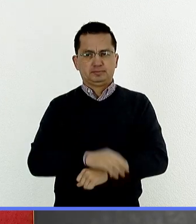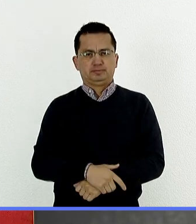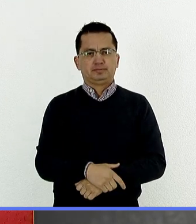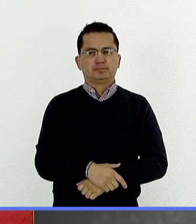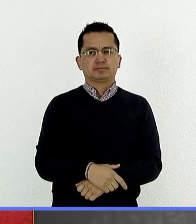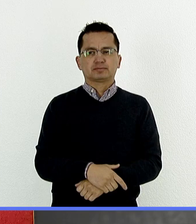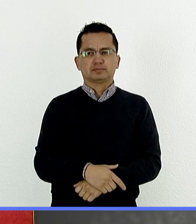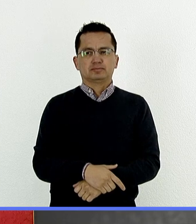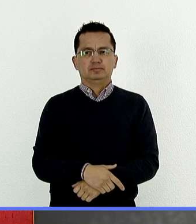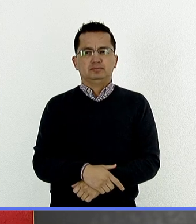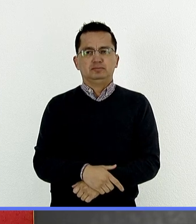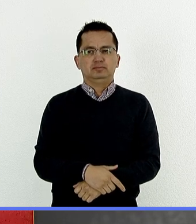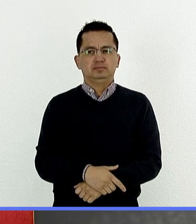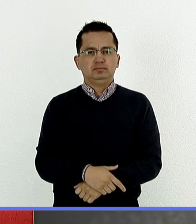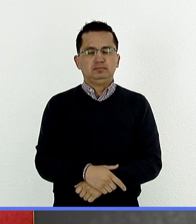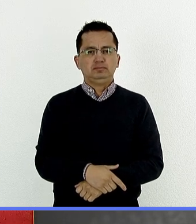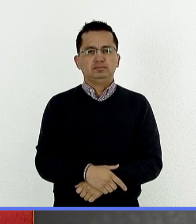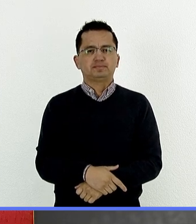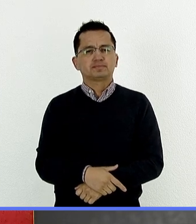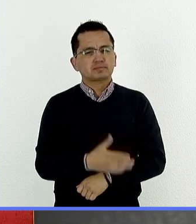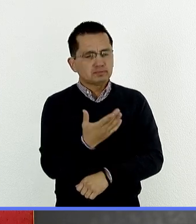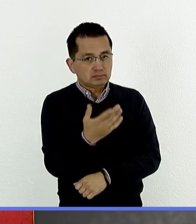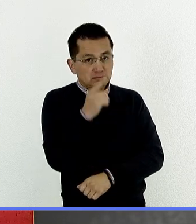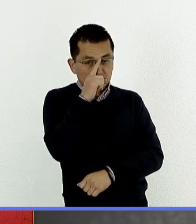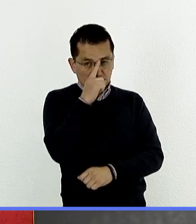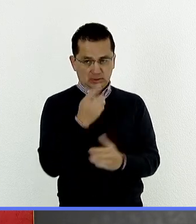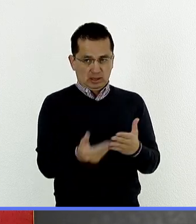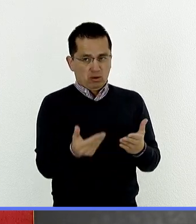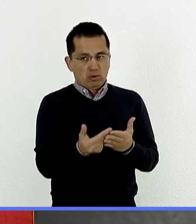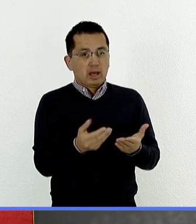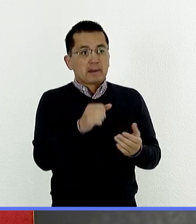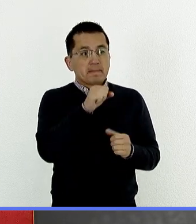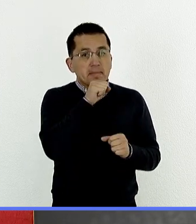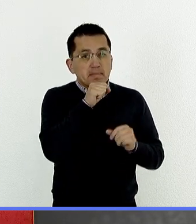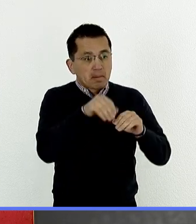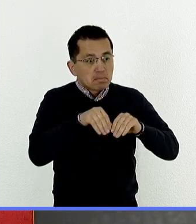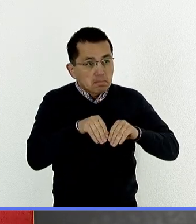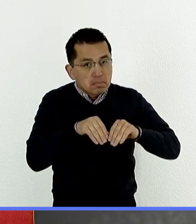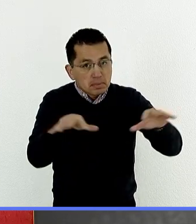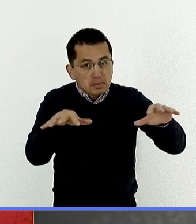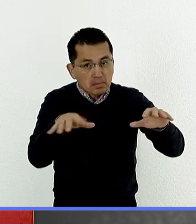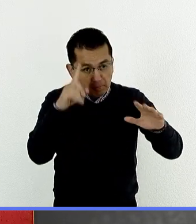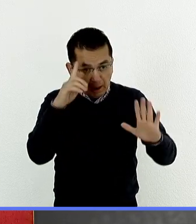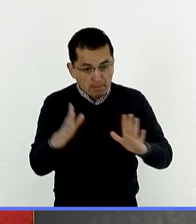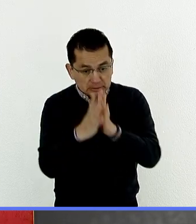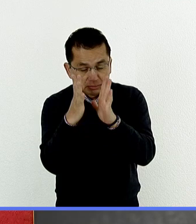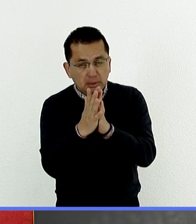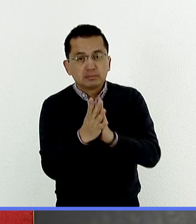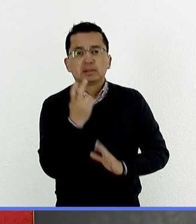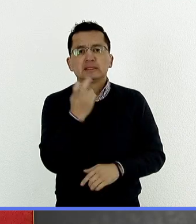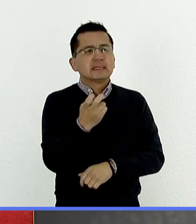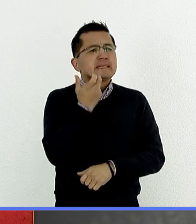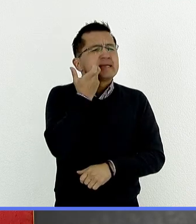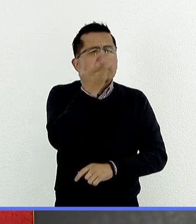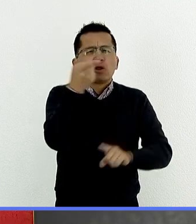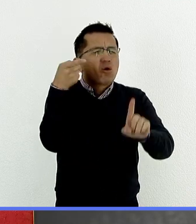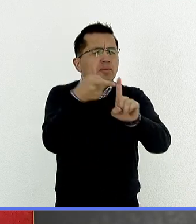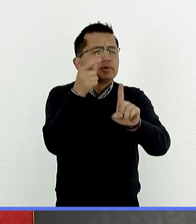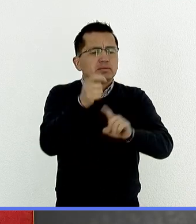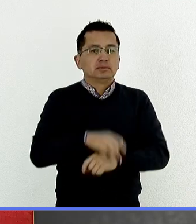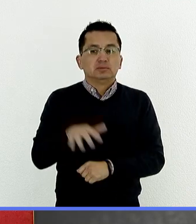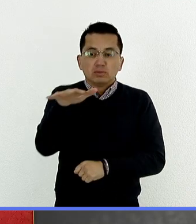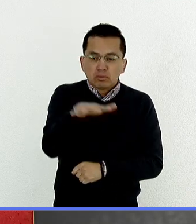esta esta convocatoria precisamente Busca estimular la creatividad de los